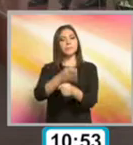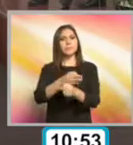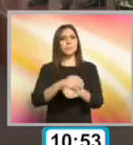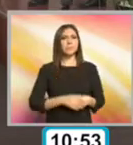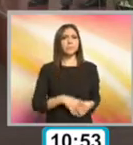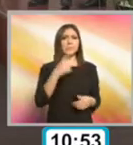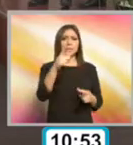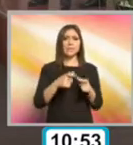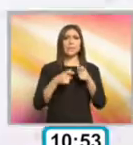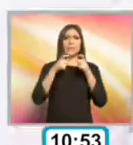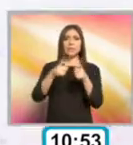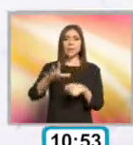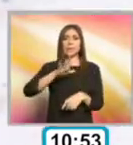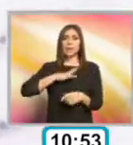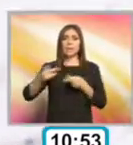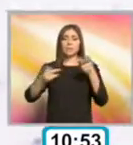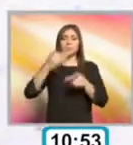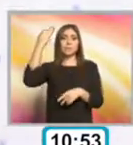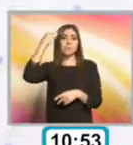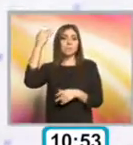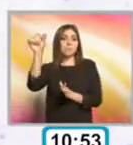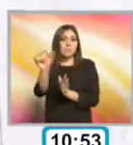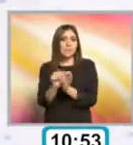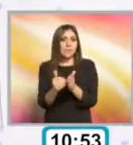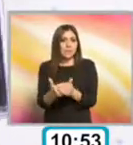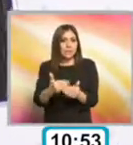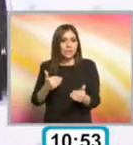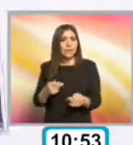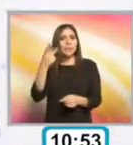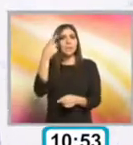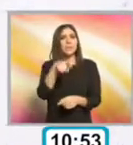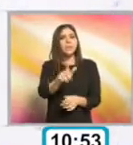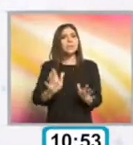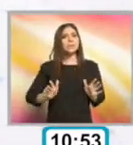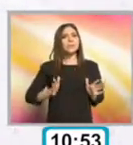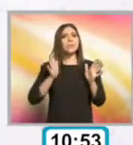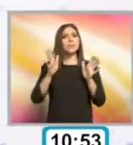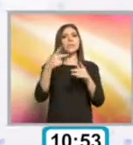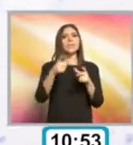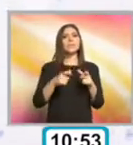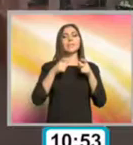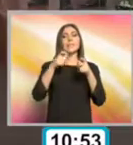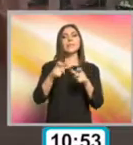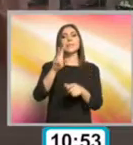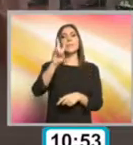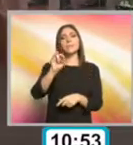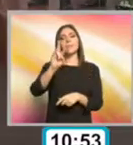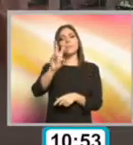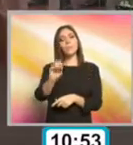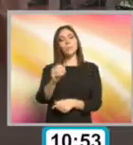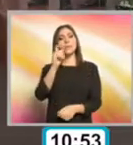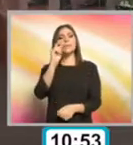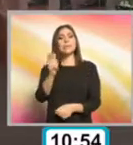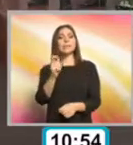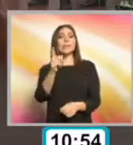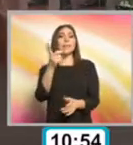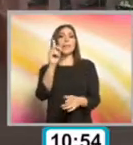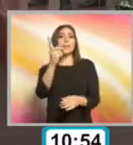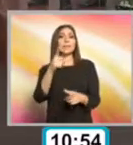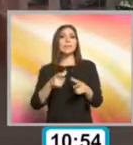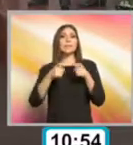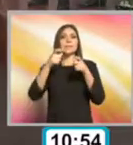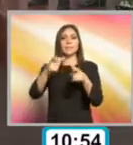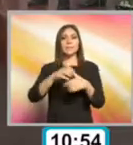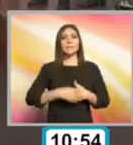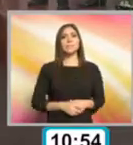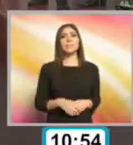lo tenían cocinando desde hace unos meses, pero la sorpresa fue este material discográfico en vivo que salió en diciembre. Así es,